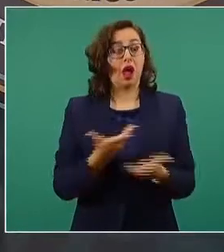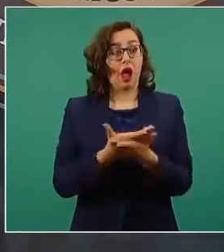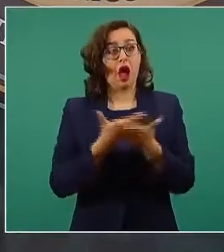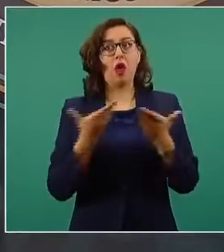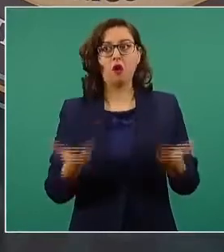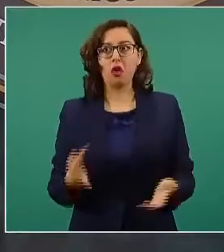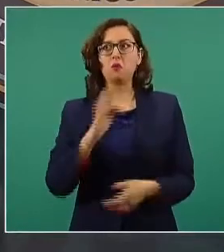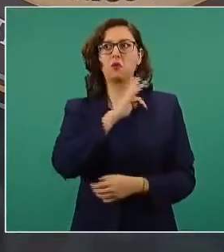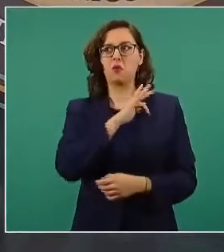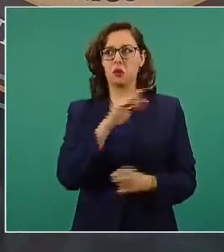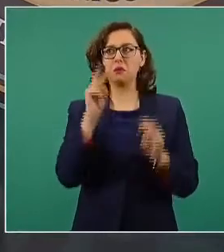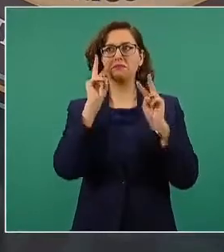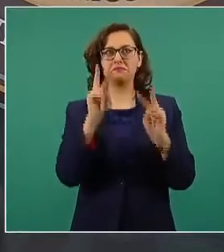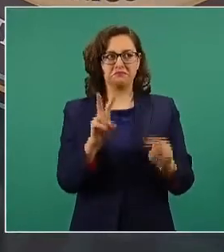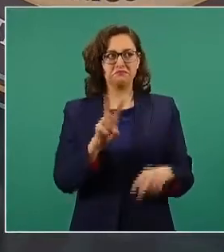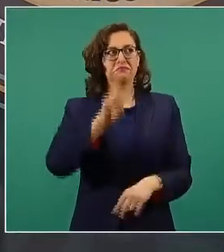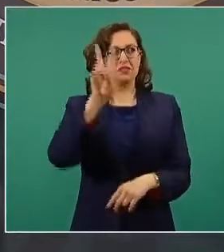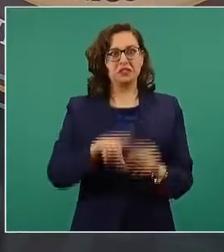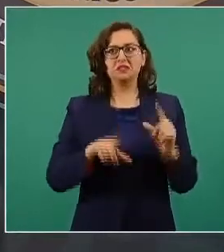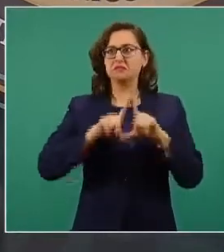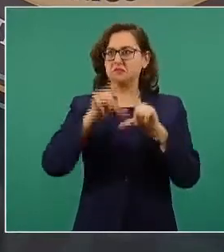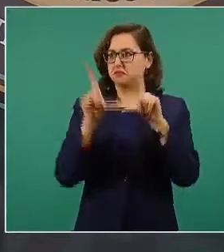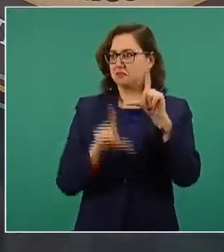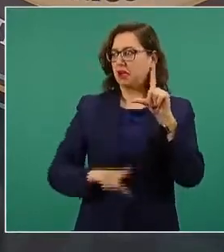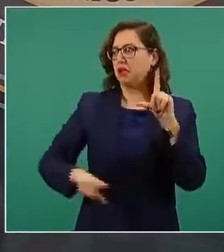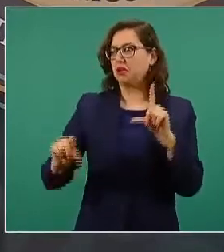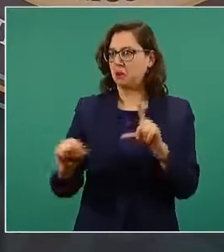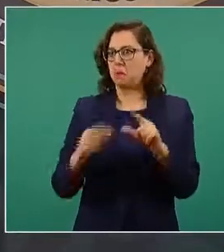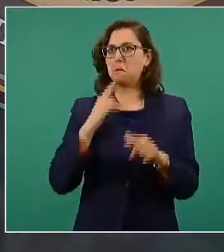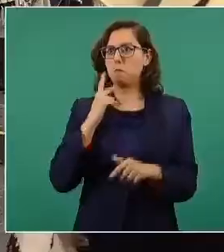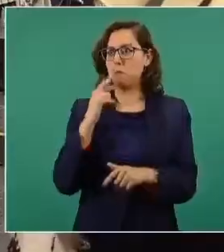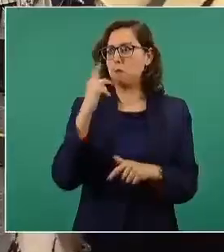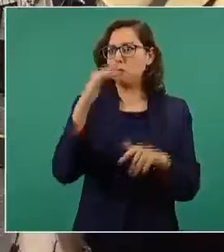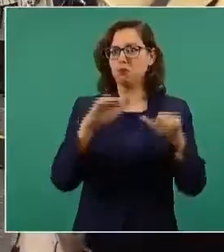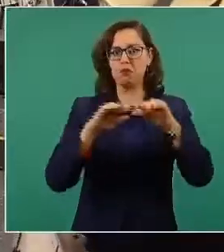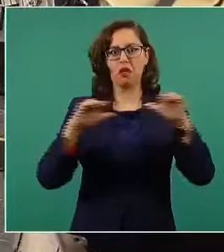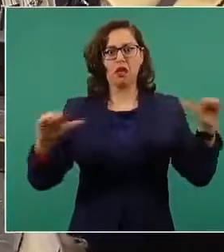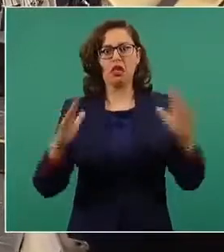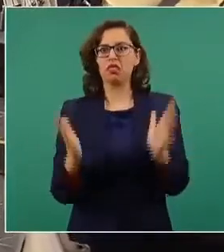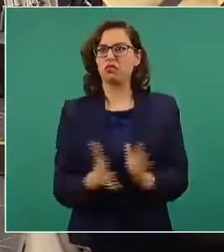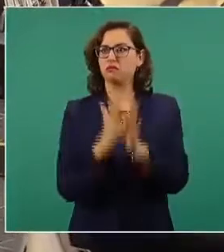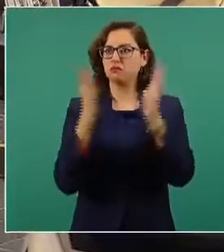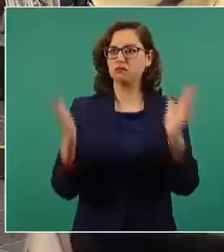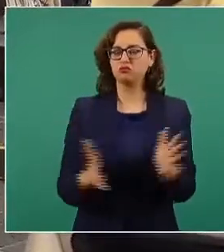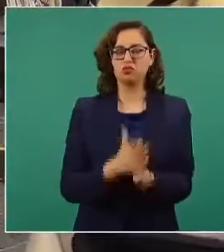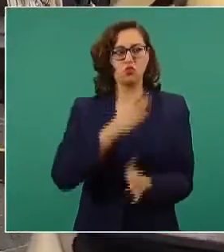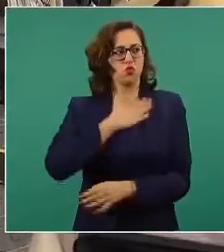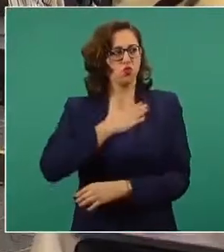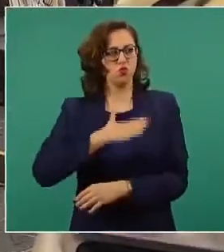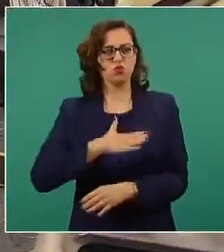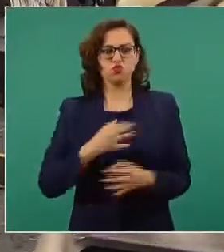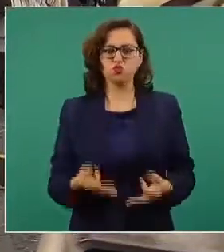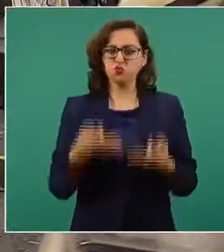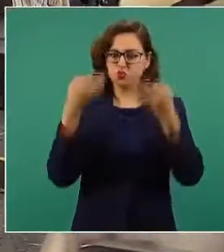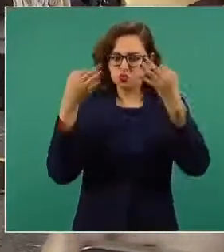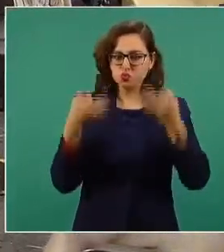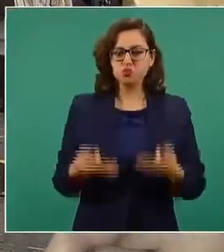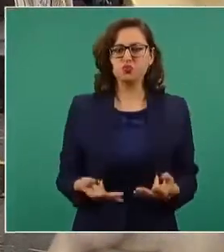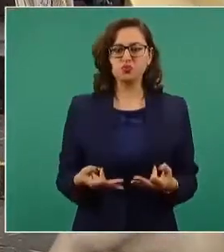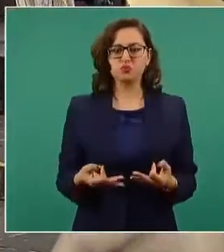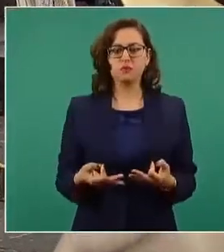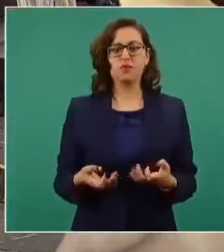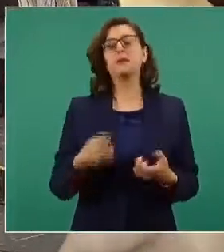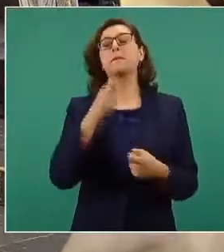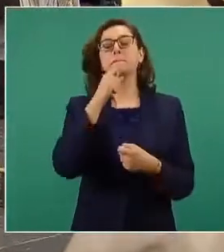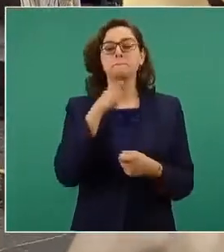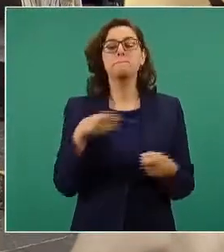un México democrático y diverso, justo y soberano. Un gobierno que